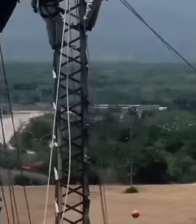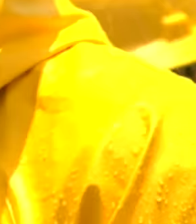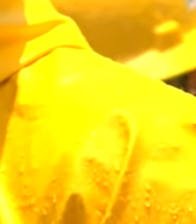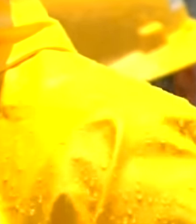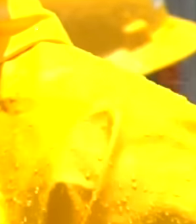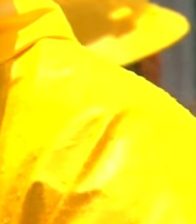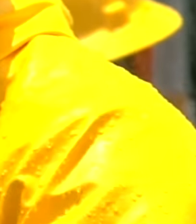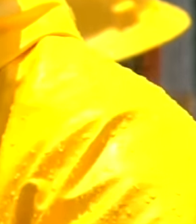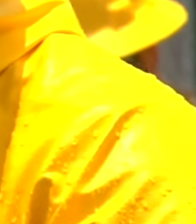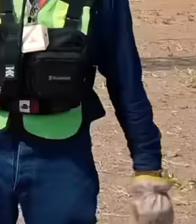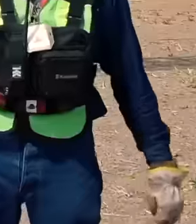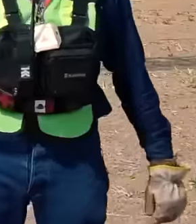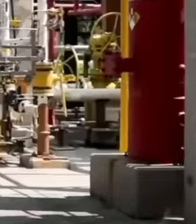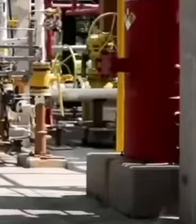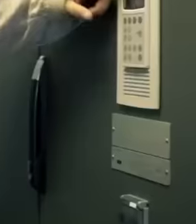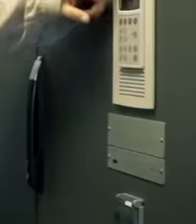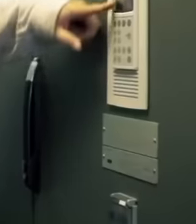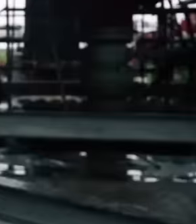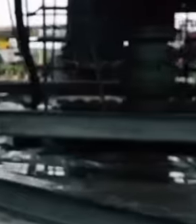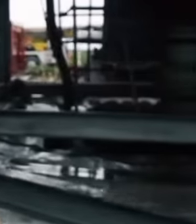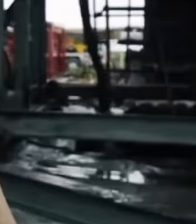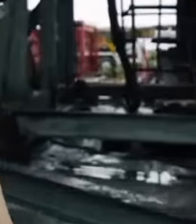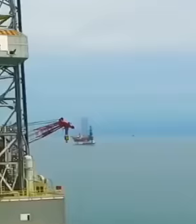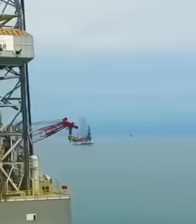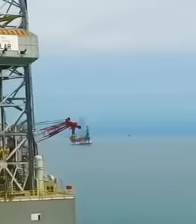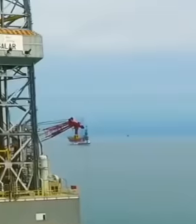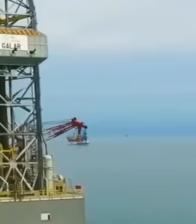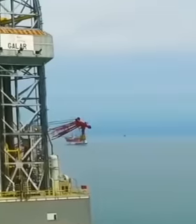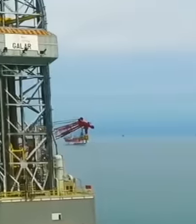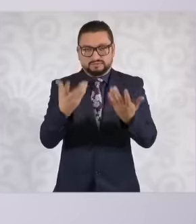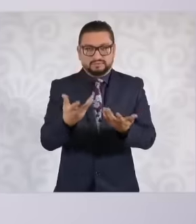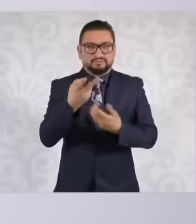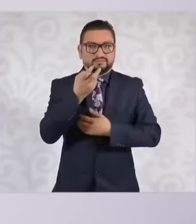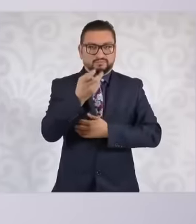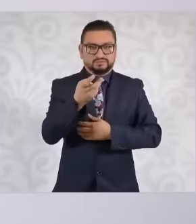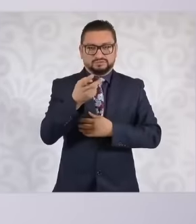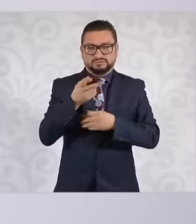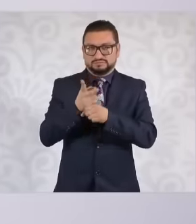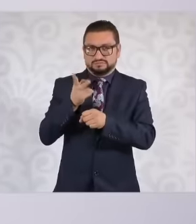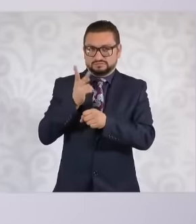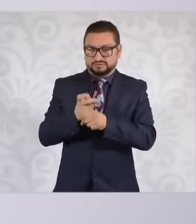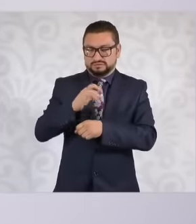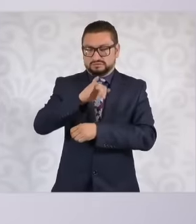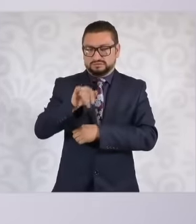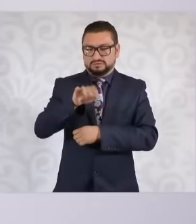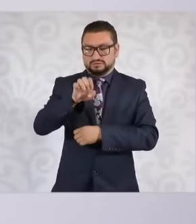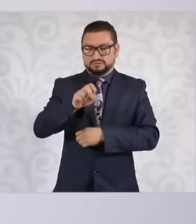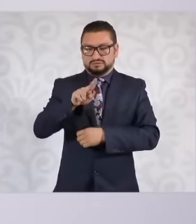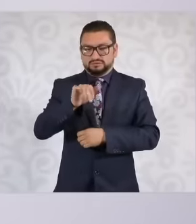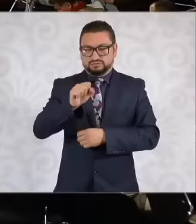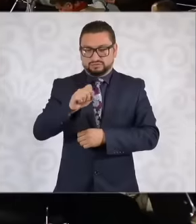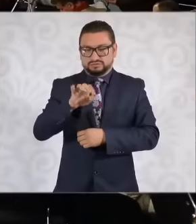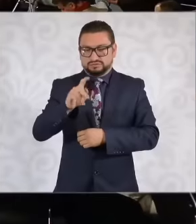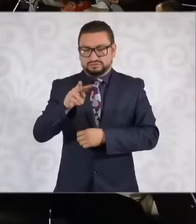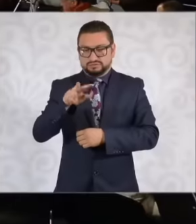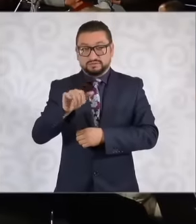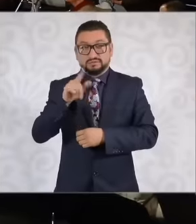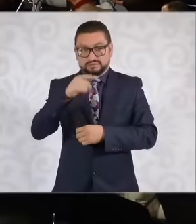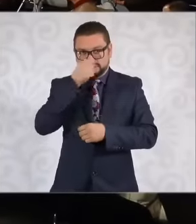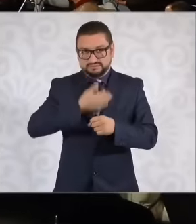Electricidad y Pemex. Entonces, invitamos a Jesús Esteva, secretario de